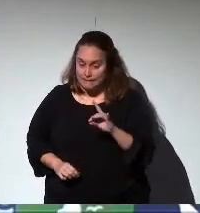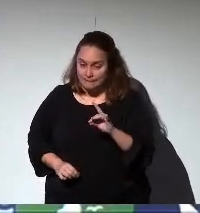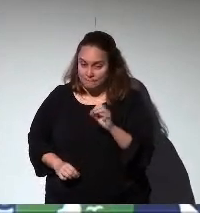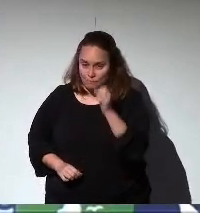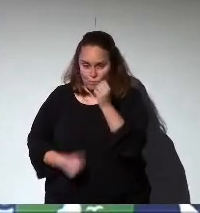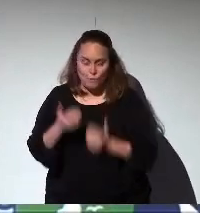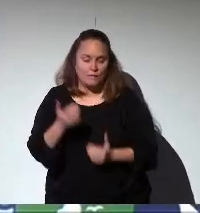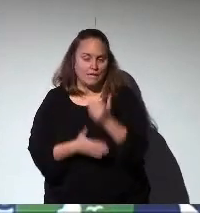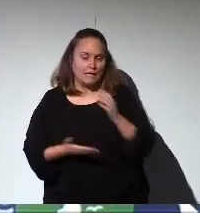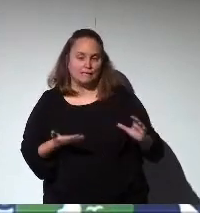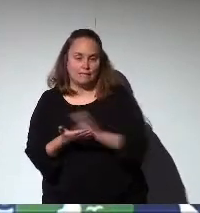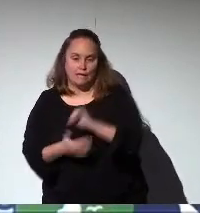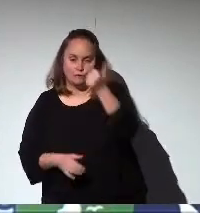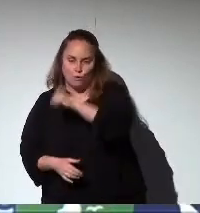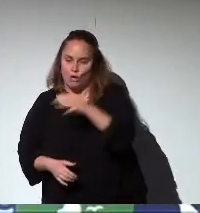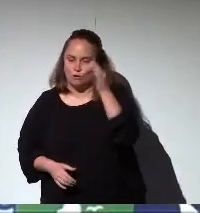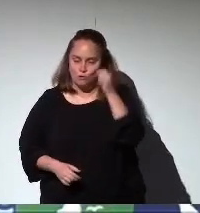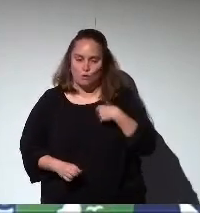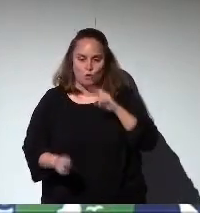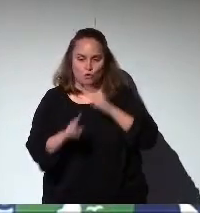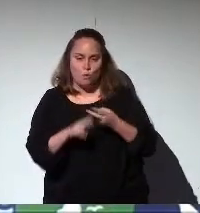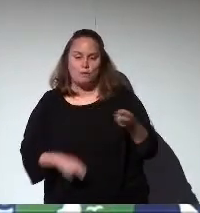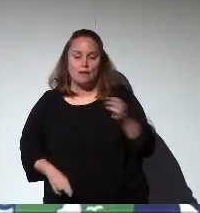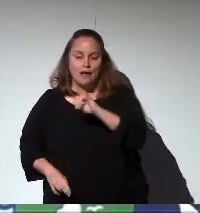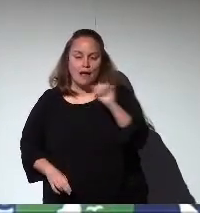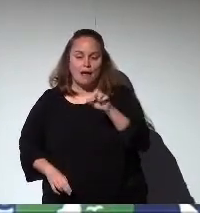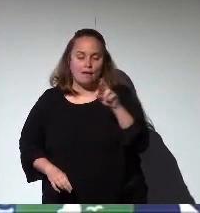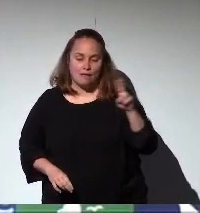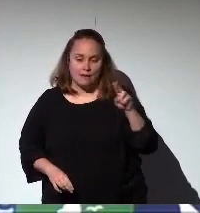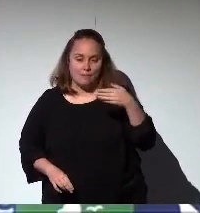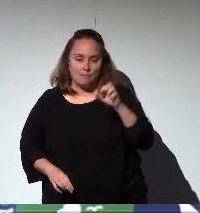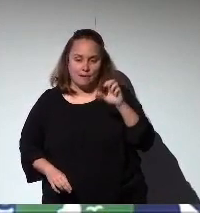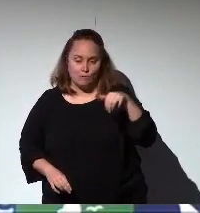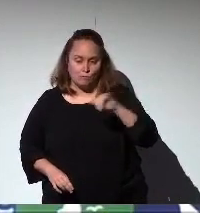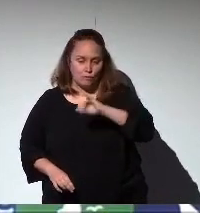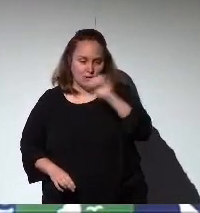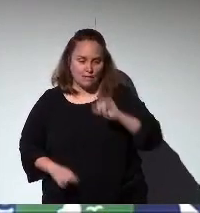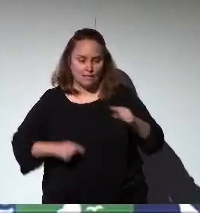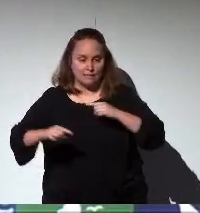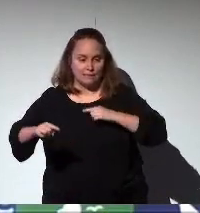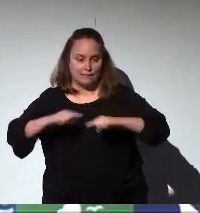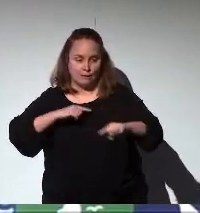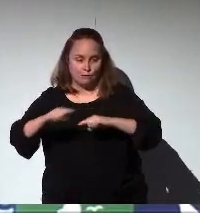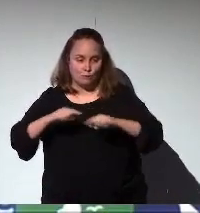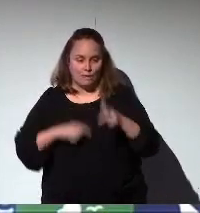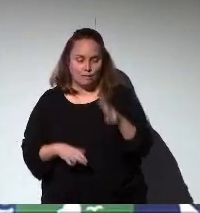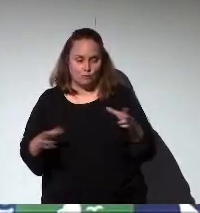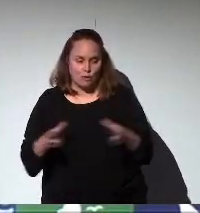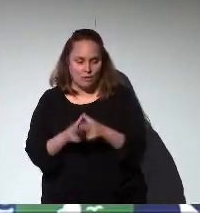Buenos días a todos y todas. Soy Javier Bermúdez, el director de Derechos Sociales e Inmigración, en el que está la Oficina del Voluntariado.